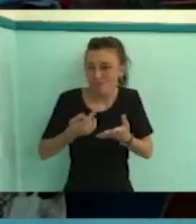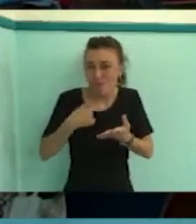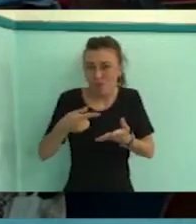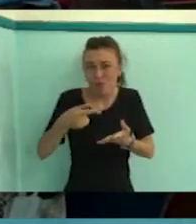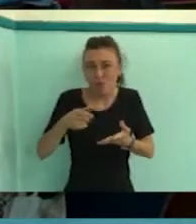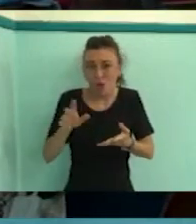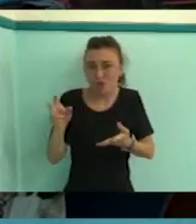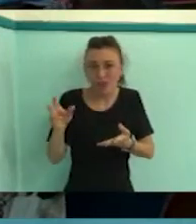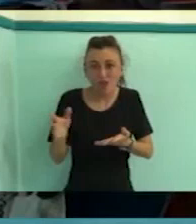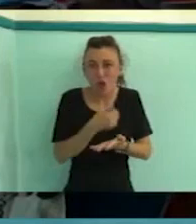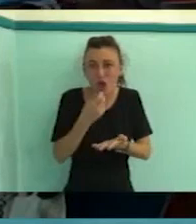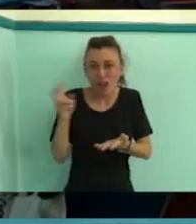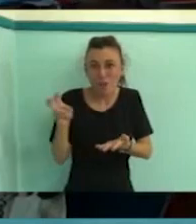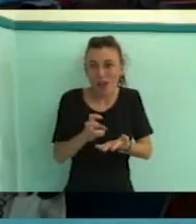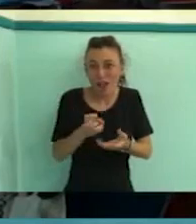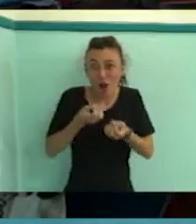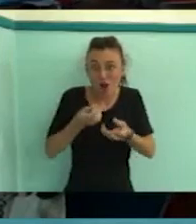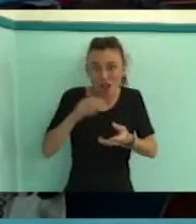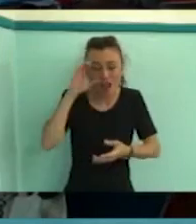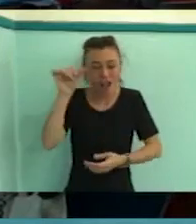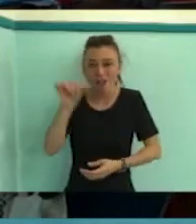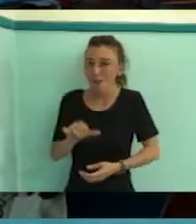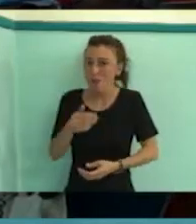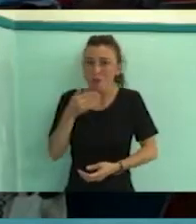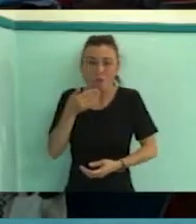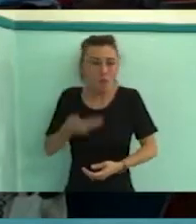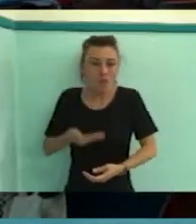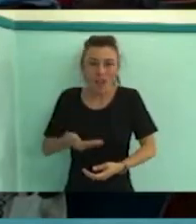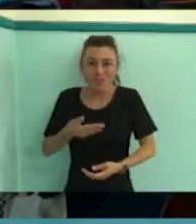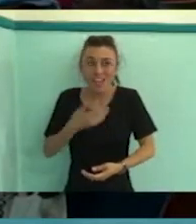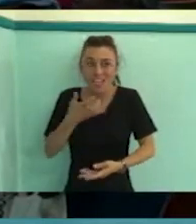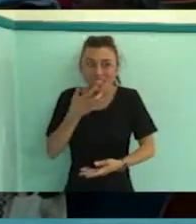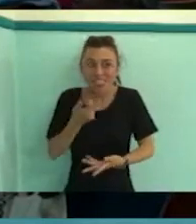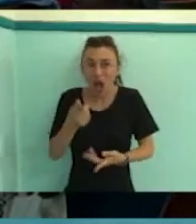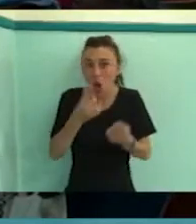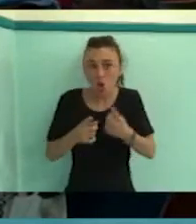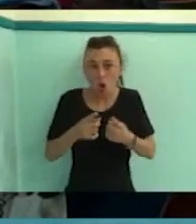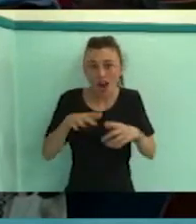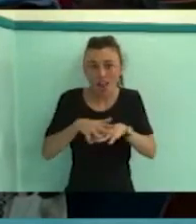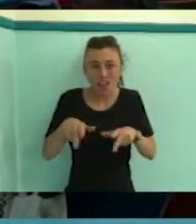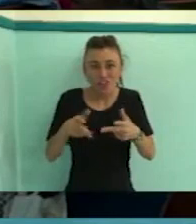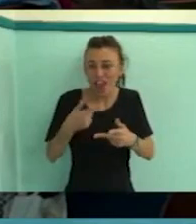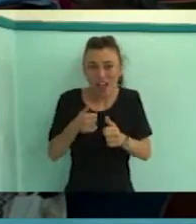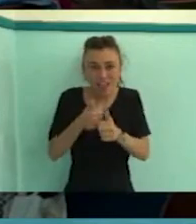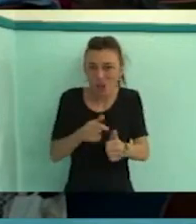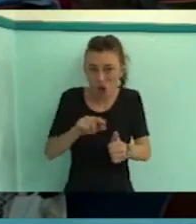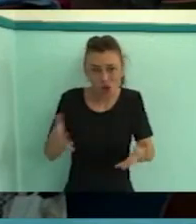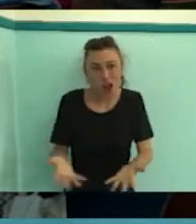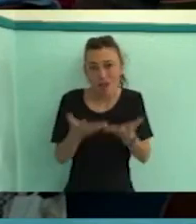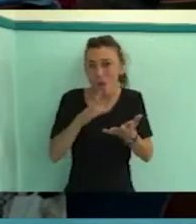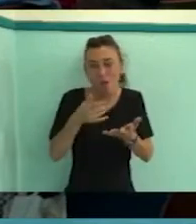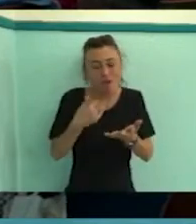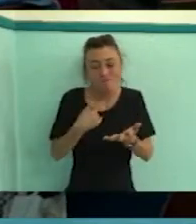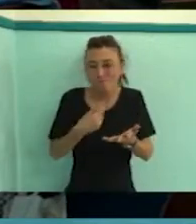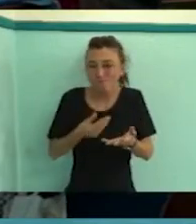has venido a contar si hay alguien que no te siga en redes sociales eh ánimo a que le sigáis porque es increíble y me gustaría preguntarte seguramente Peque de época original